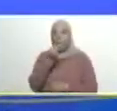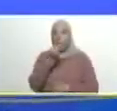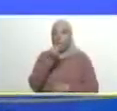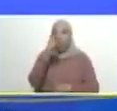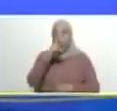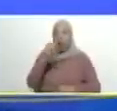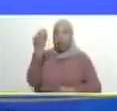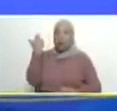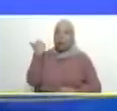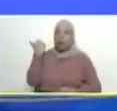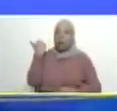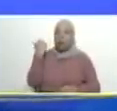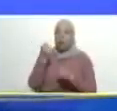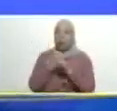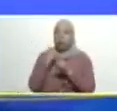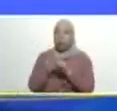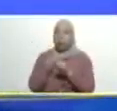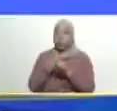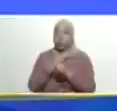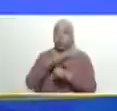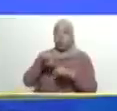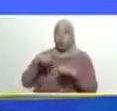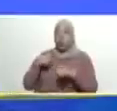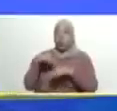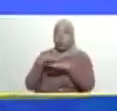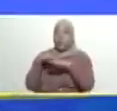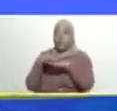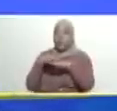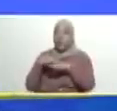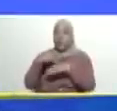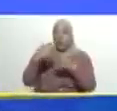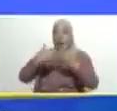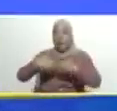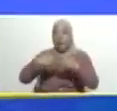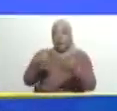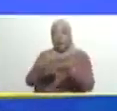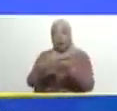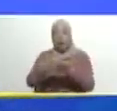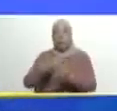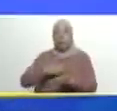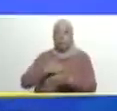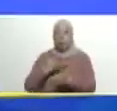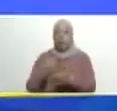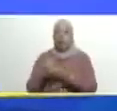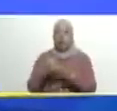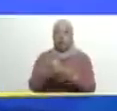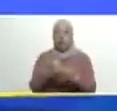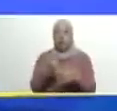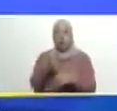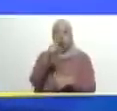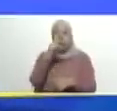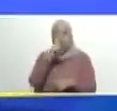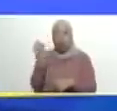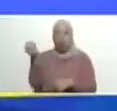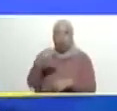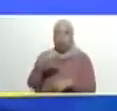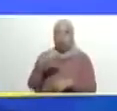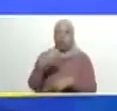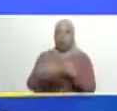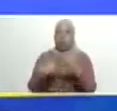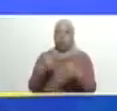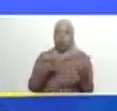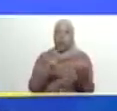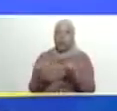pasado estuvimos trabajando con nuestros ministros, inversionistas y esperamos que en un año más vamos a